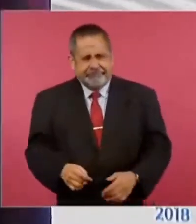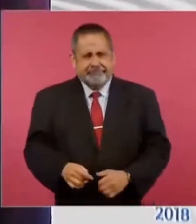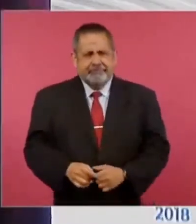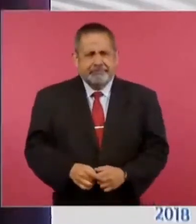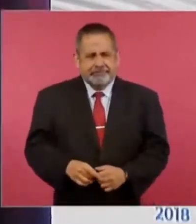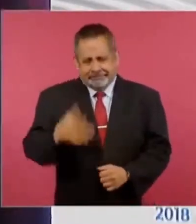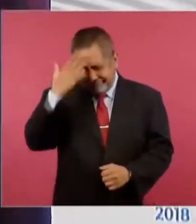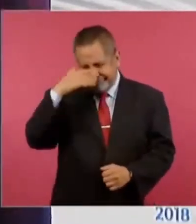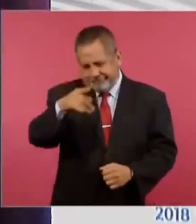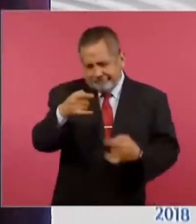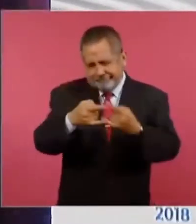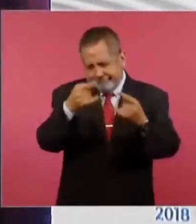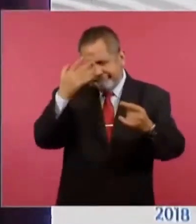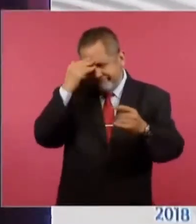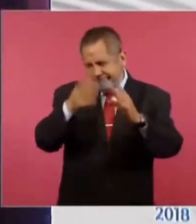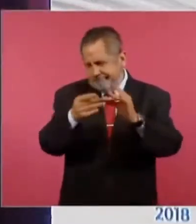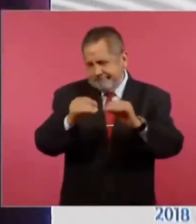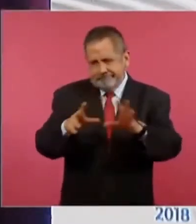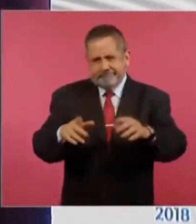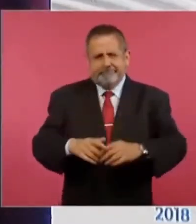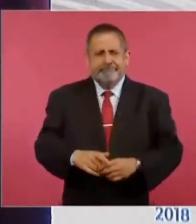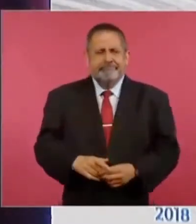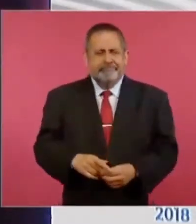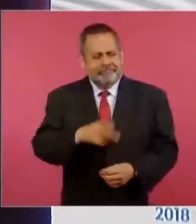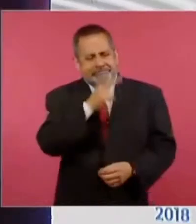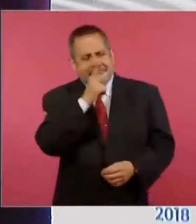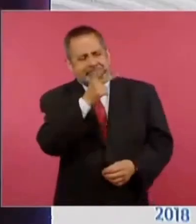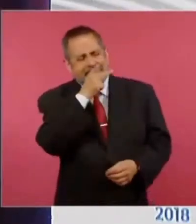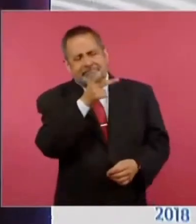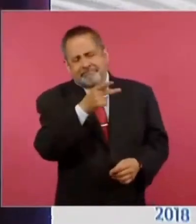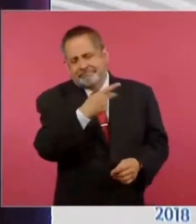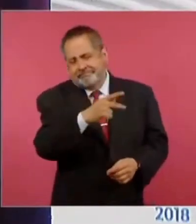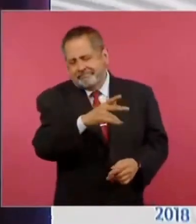Ya saben ustedes su lenguaje,